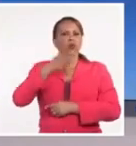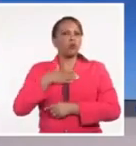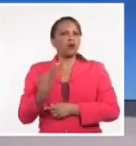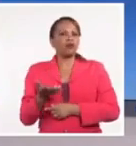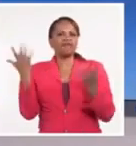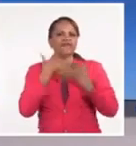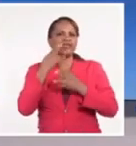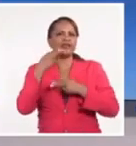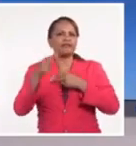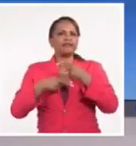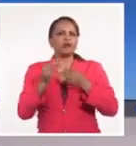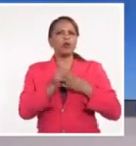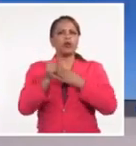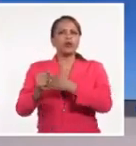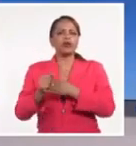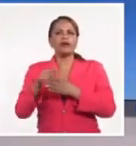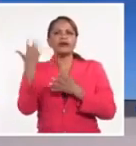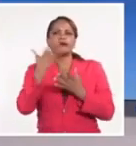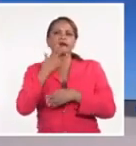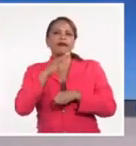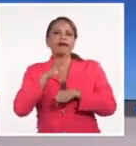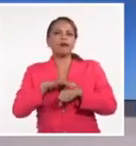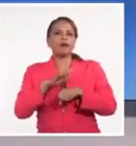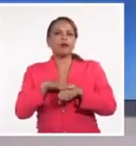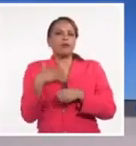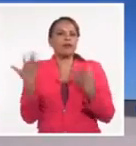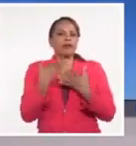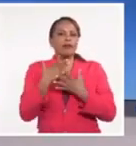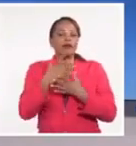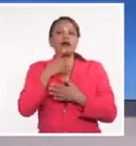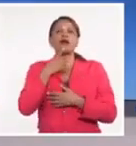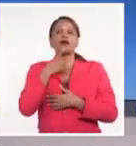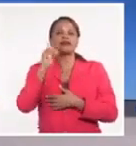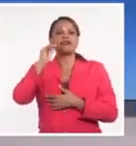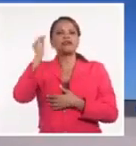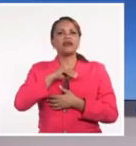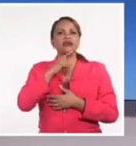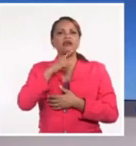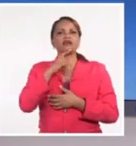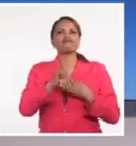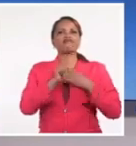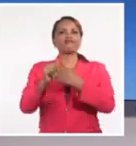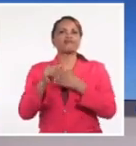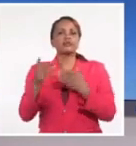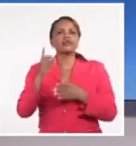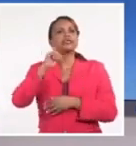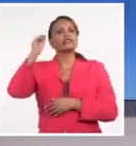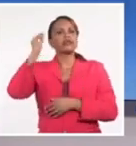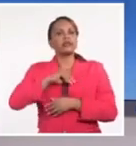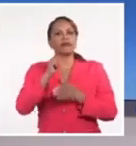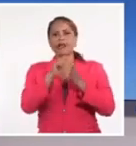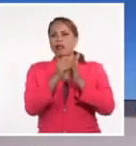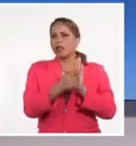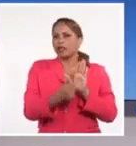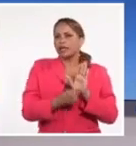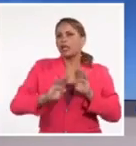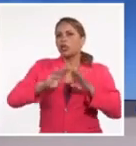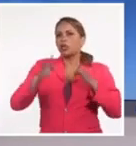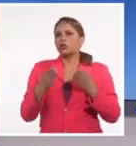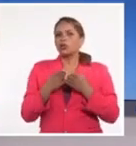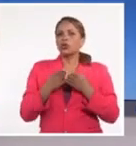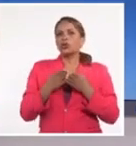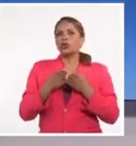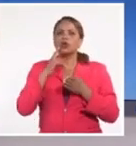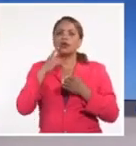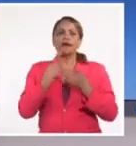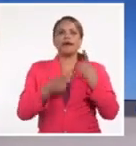ejecuta? ¿Quién paga las consecuencias? ¿Se descubren los autores? ¿Se conocen los detalles o todo este tema queda con un